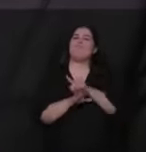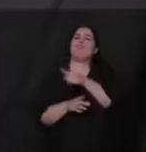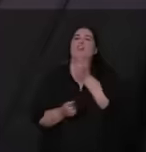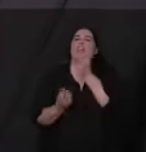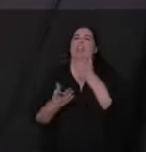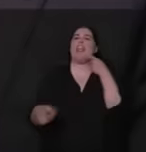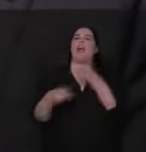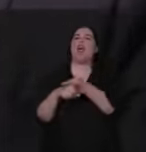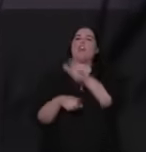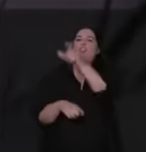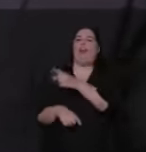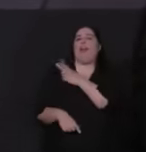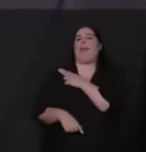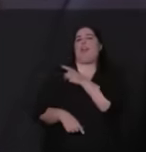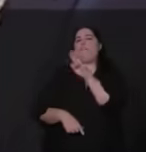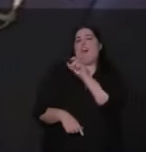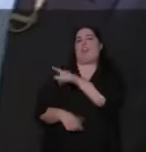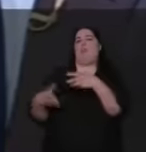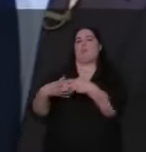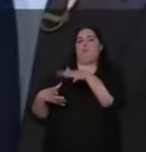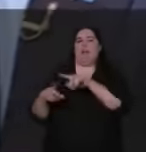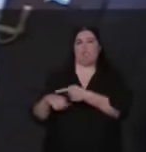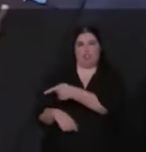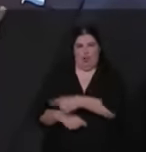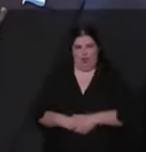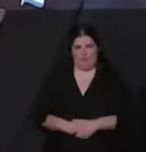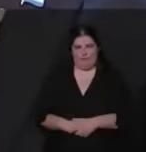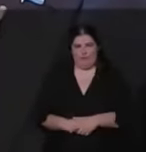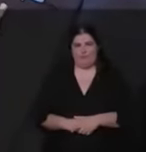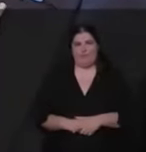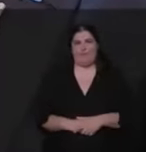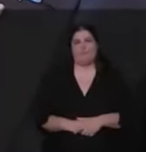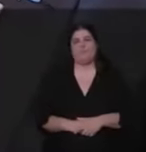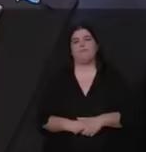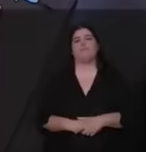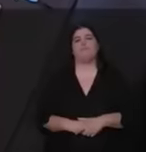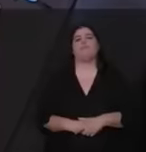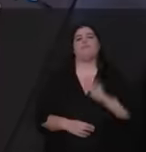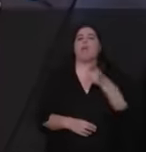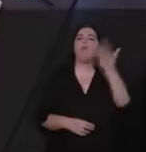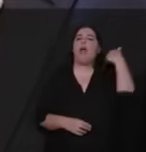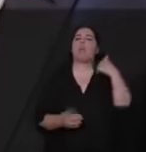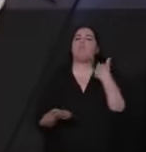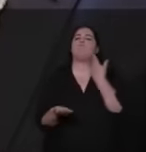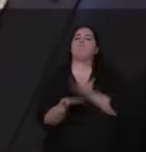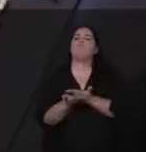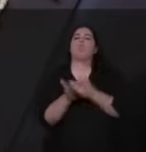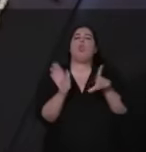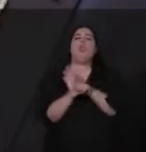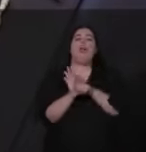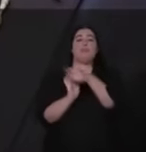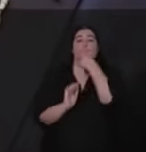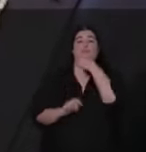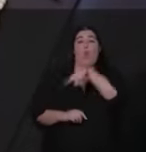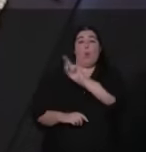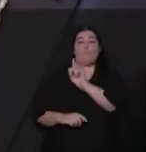tu espacio, tu jefe. ¿Sí? No solo eso, digamos, cuando se presentó una ley que no les gustaba, orquestaron